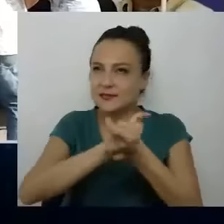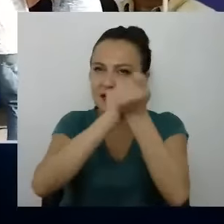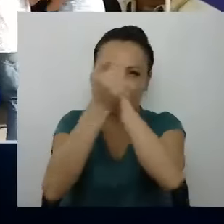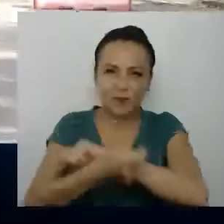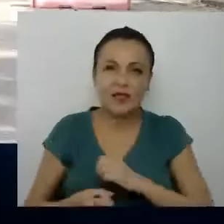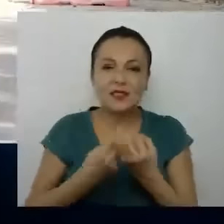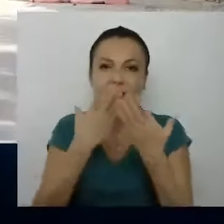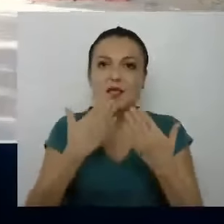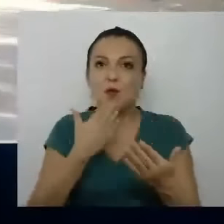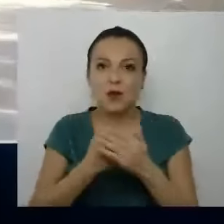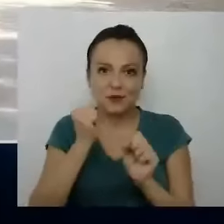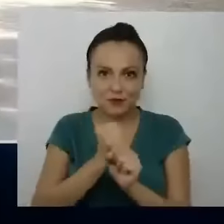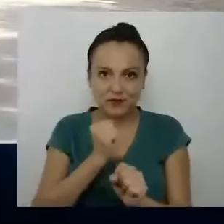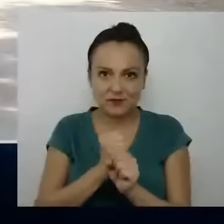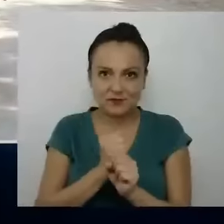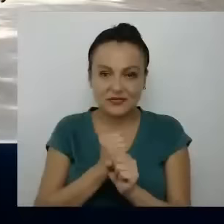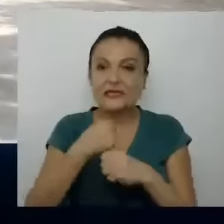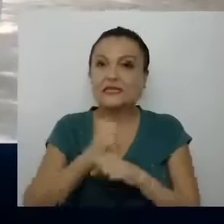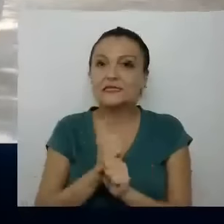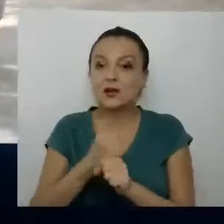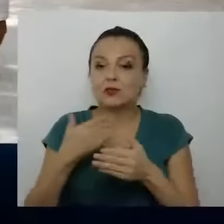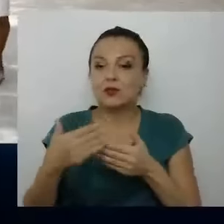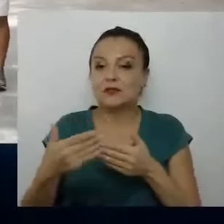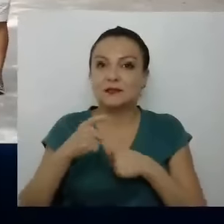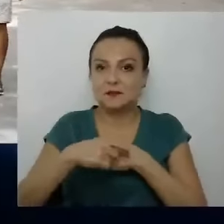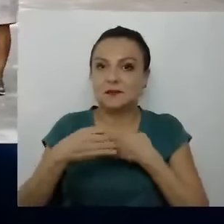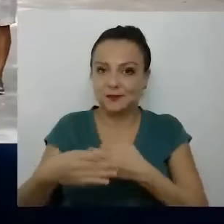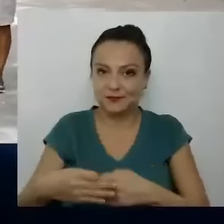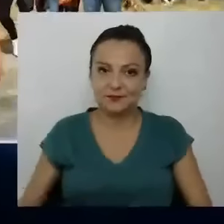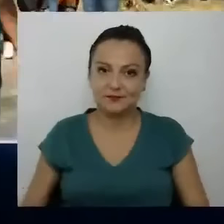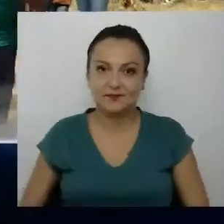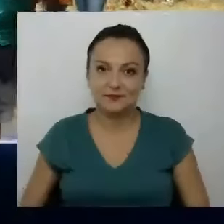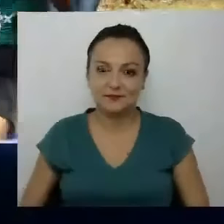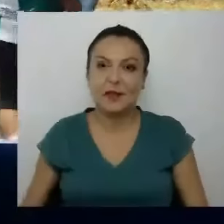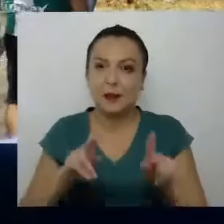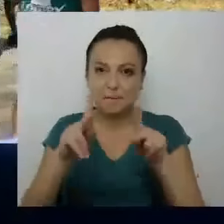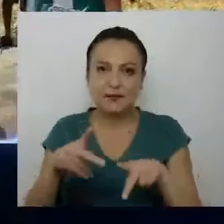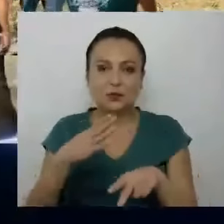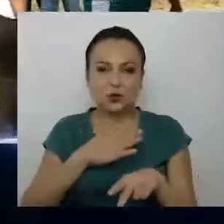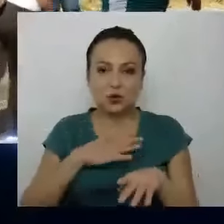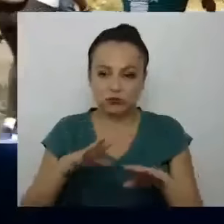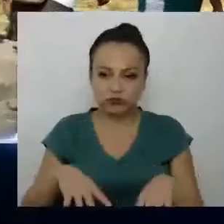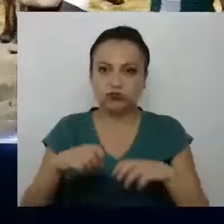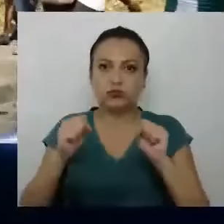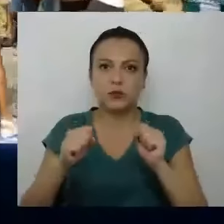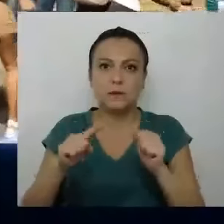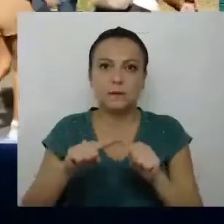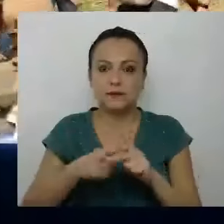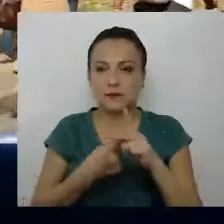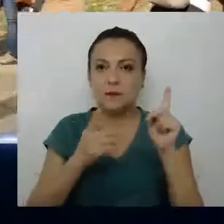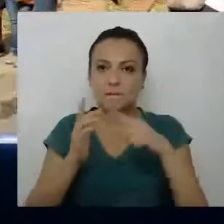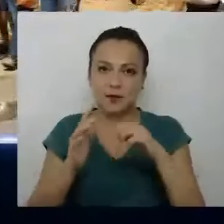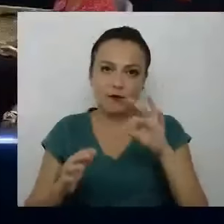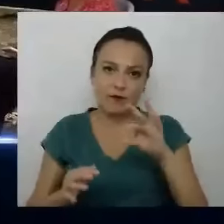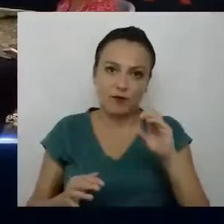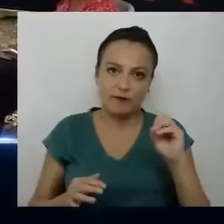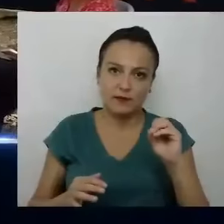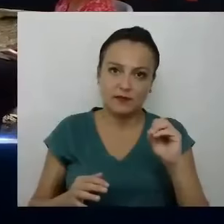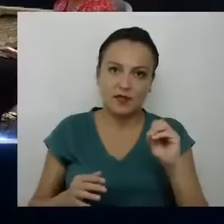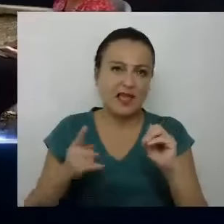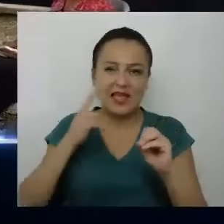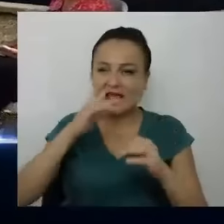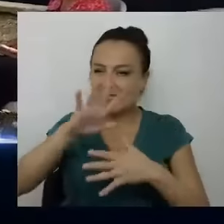tantas buenas obras que se hicieron durante este periodo. La ciudad que yo tomé a principios de los 90 era una ciudad